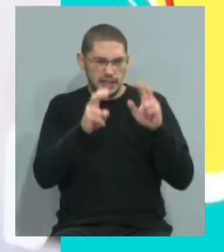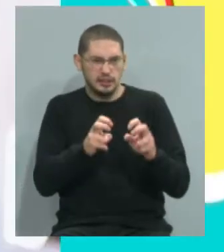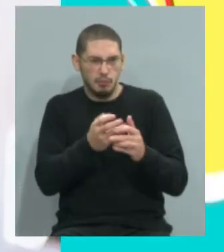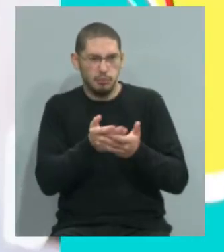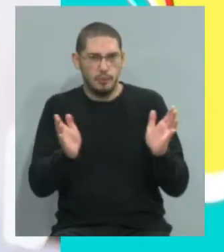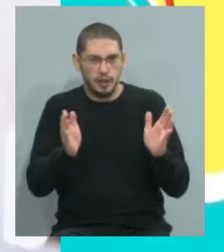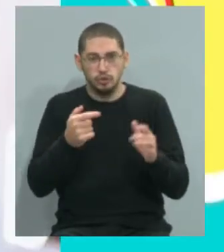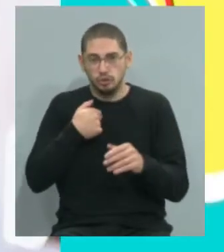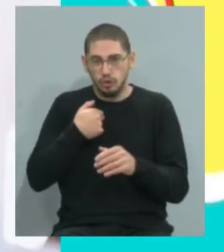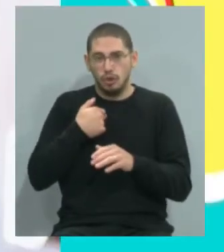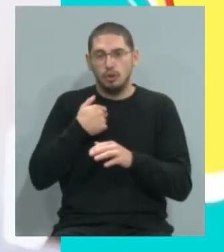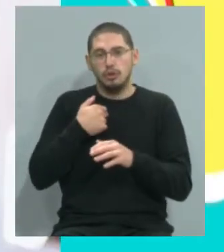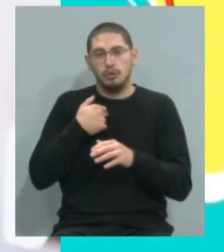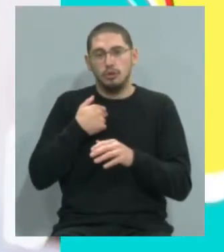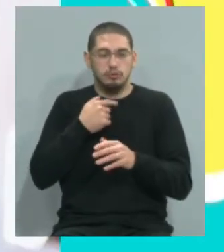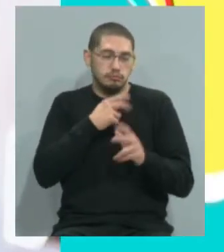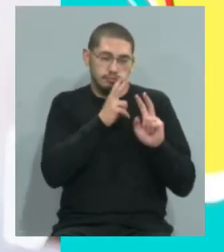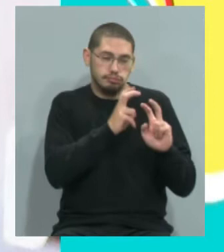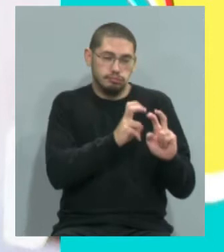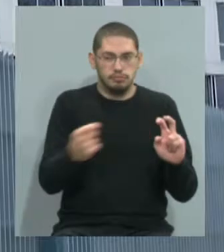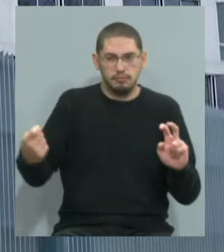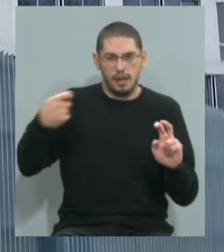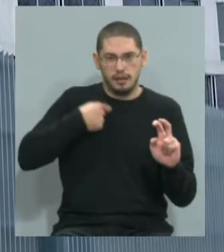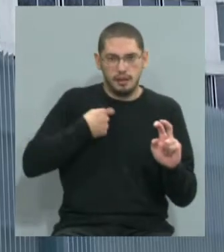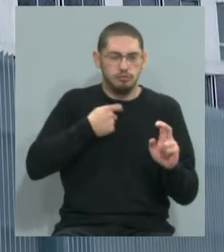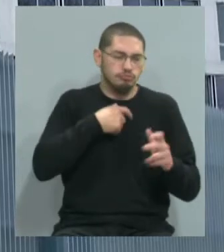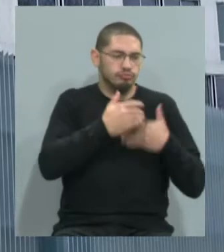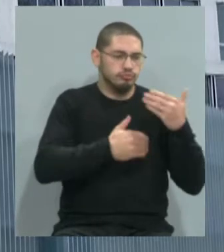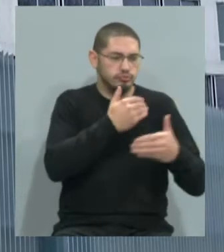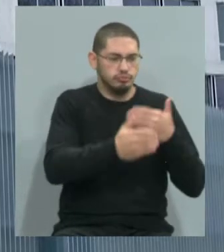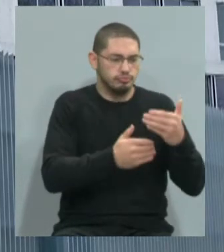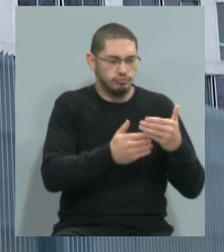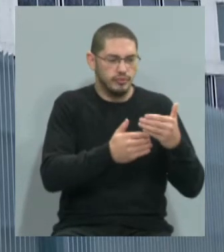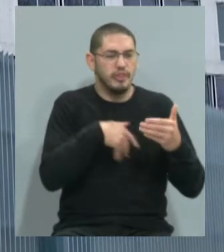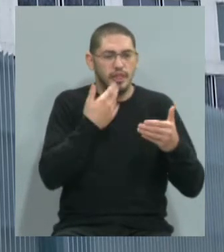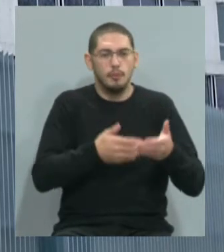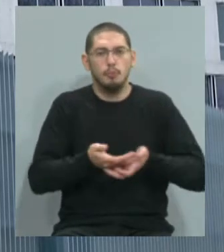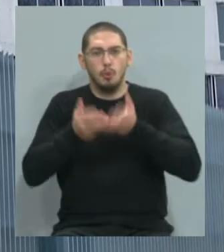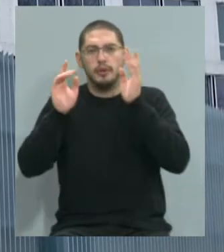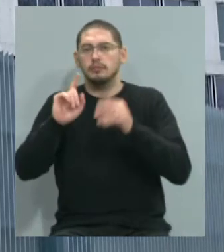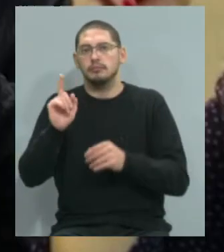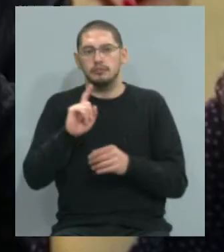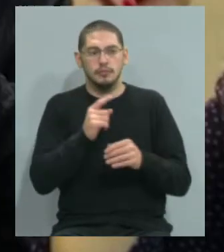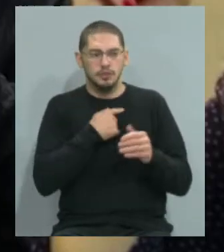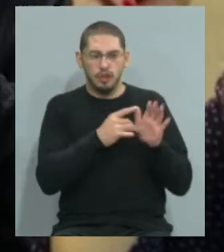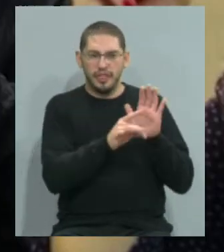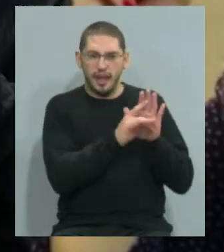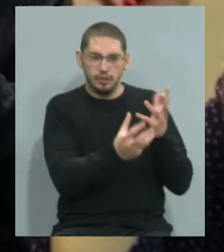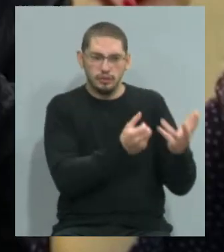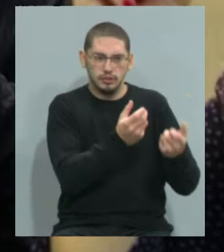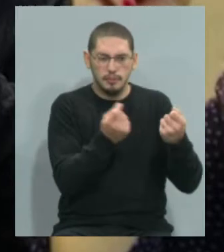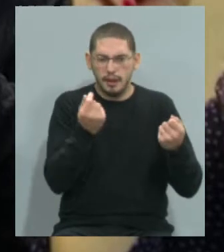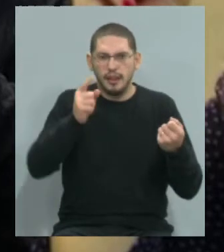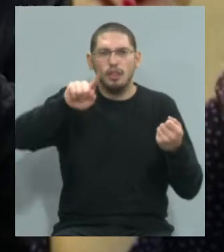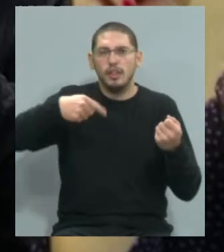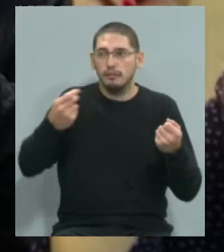que yo he hecho ha sido financiado por el Estado, ¿qué razón hay para que yo no publique la base de datos que he obtenido gracias a ese